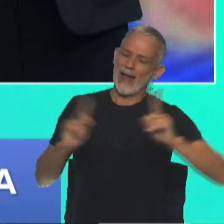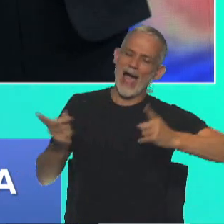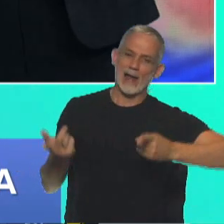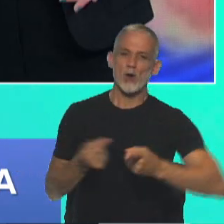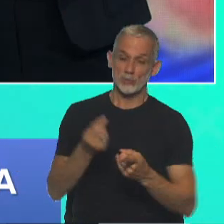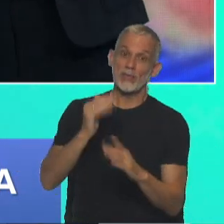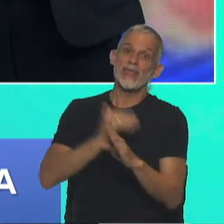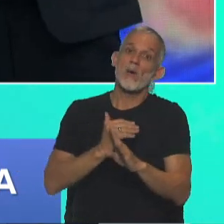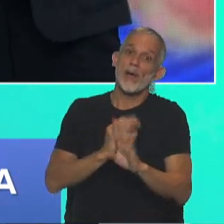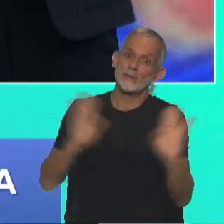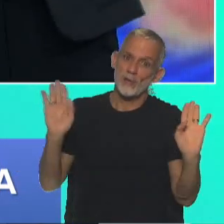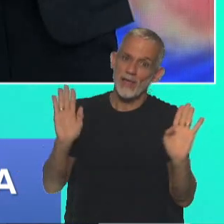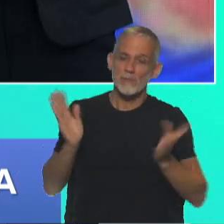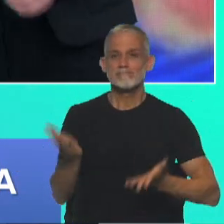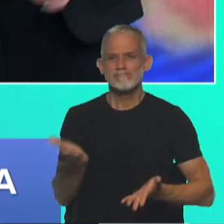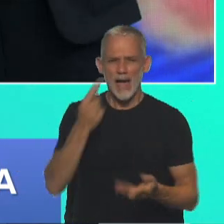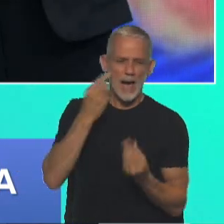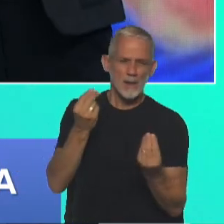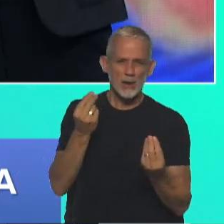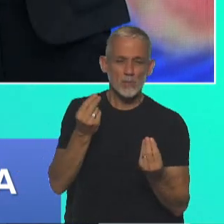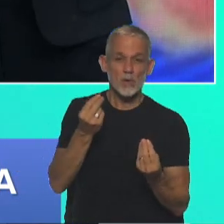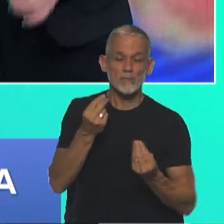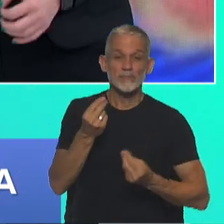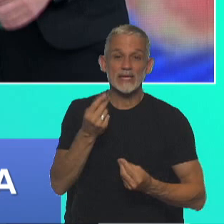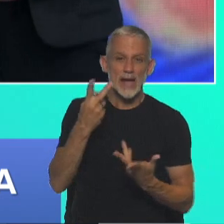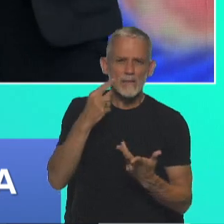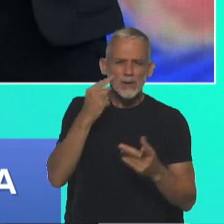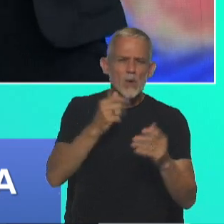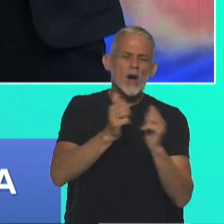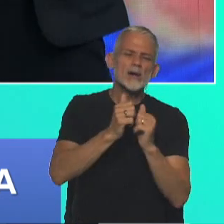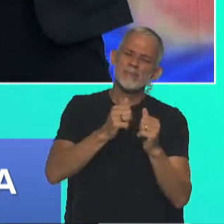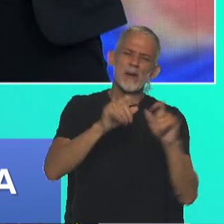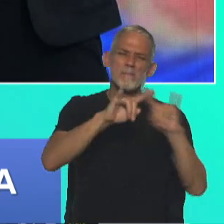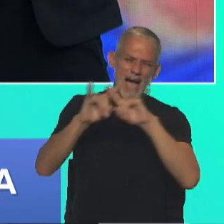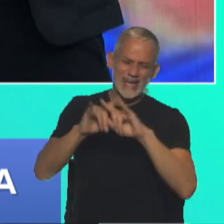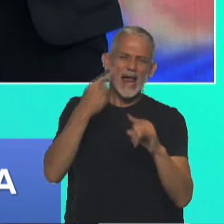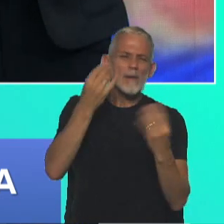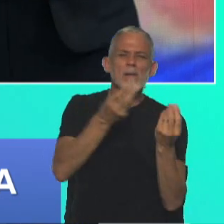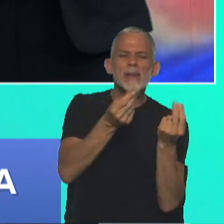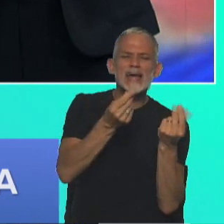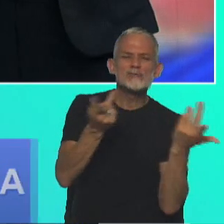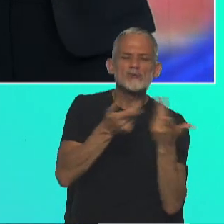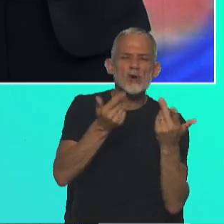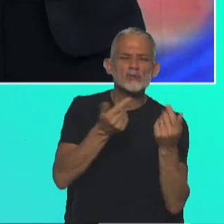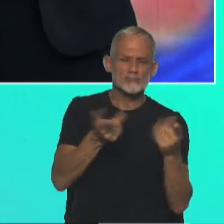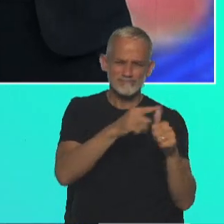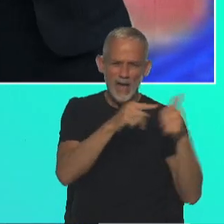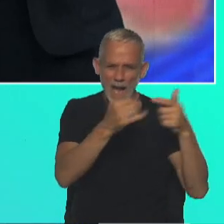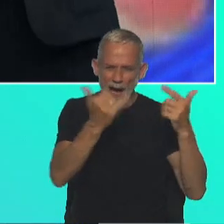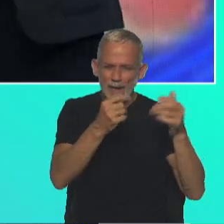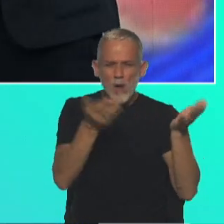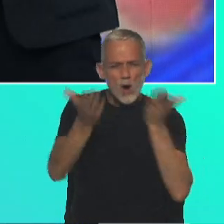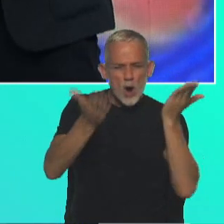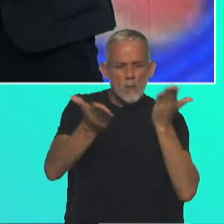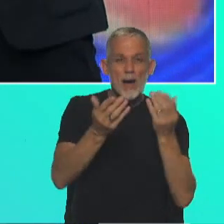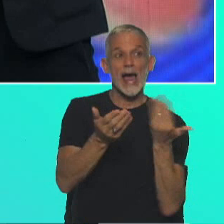es un descuento. Y bueno, y chequen en historial.com.ar, chequen en Baratómetro, en esos sitios que te comparan